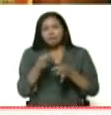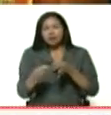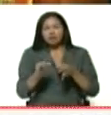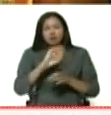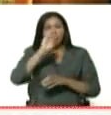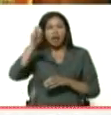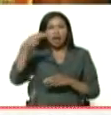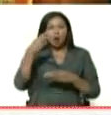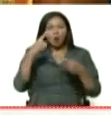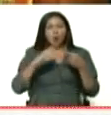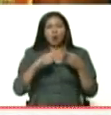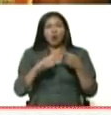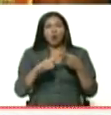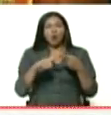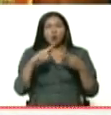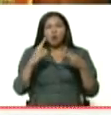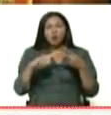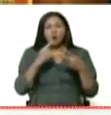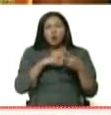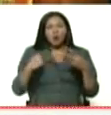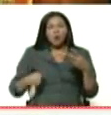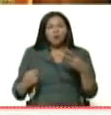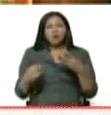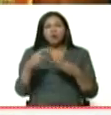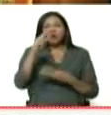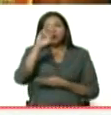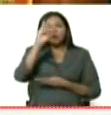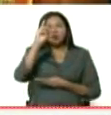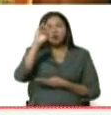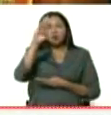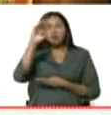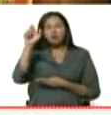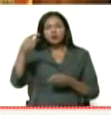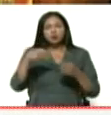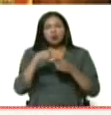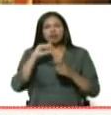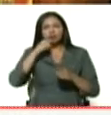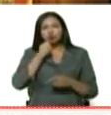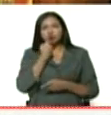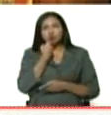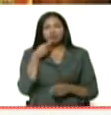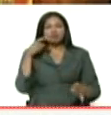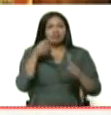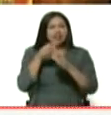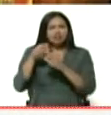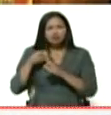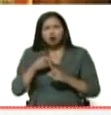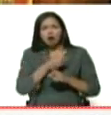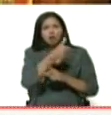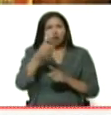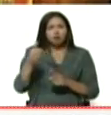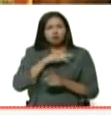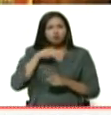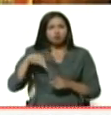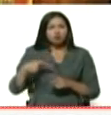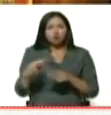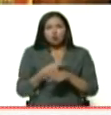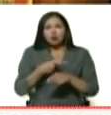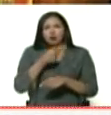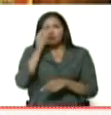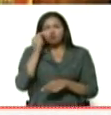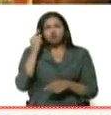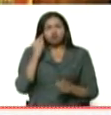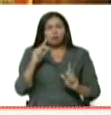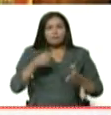euros, yuanes y rublos, directo a los gobernadores y a las gobernadoras, para